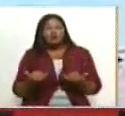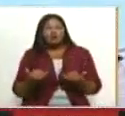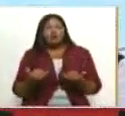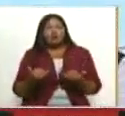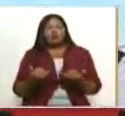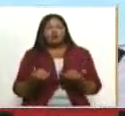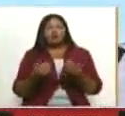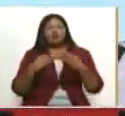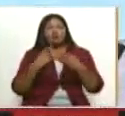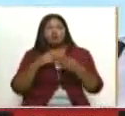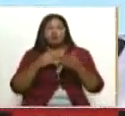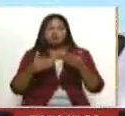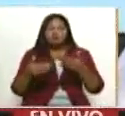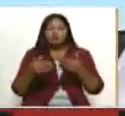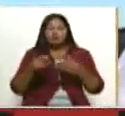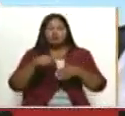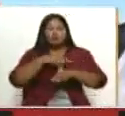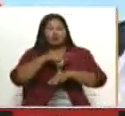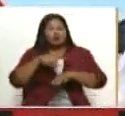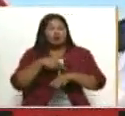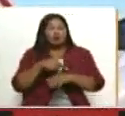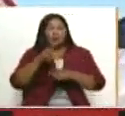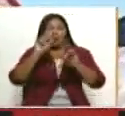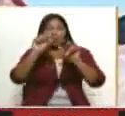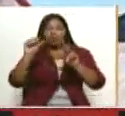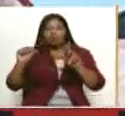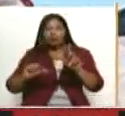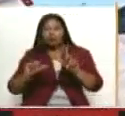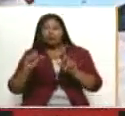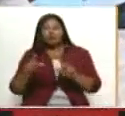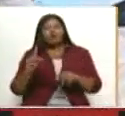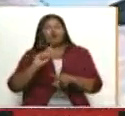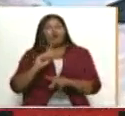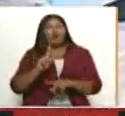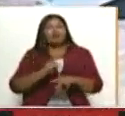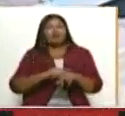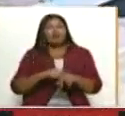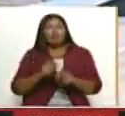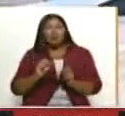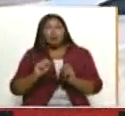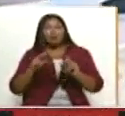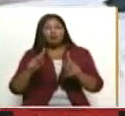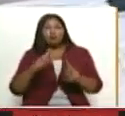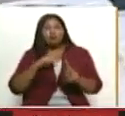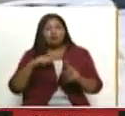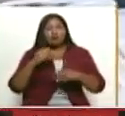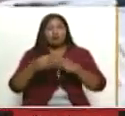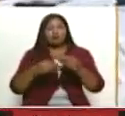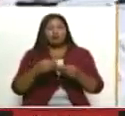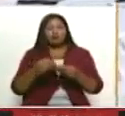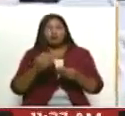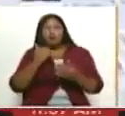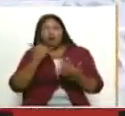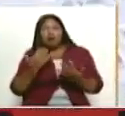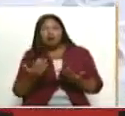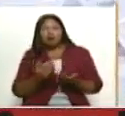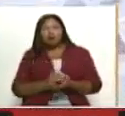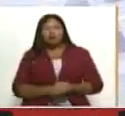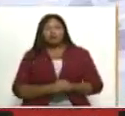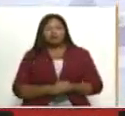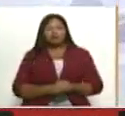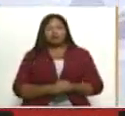aquel tiempo que medimos por los relojes y los calendarios. Se trata del tiempo de la oportunidad y de la necesidad, del